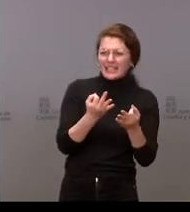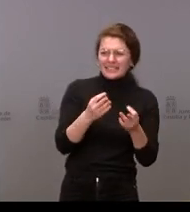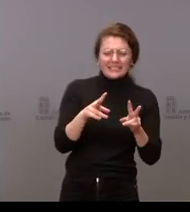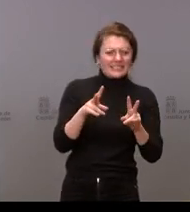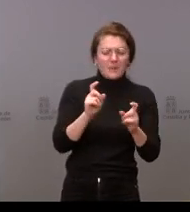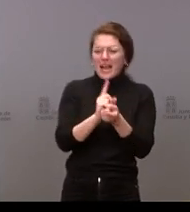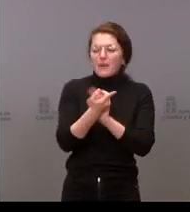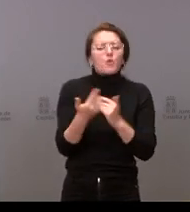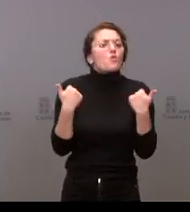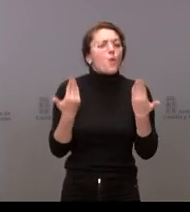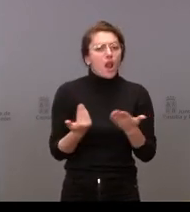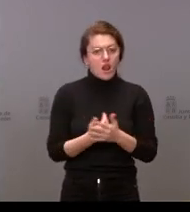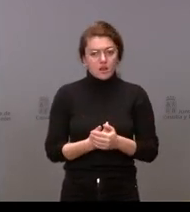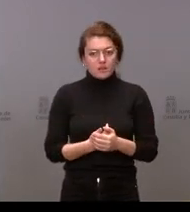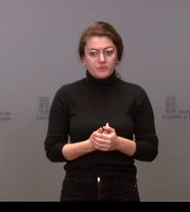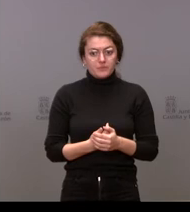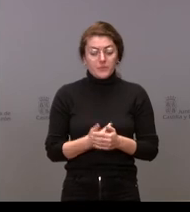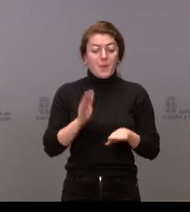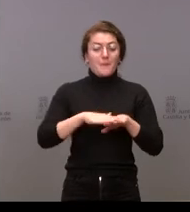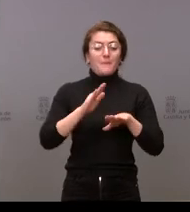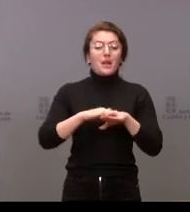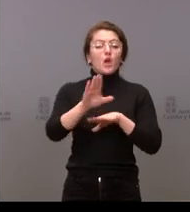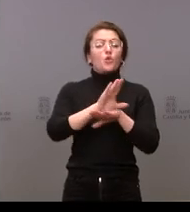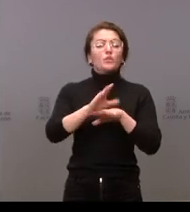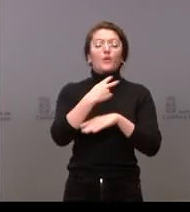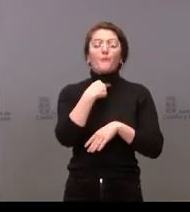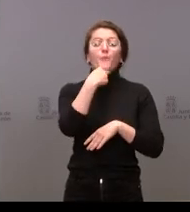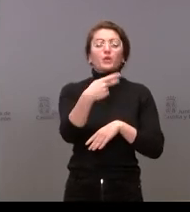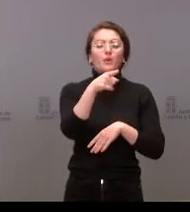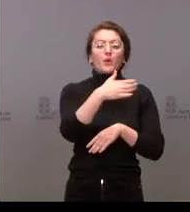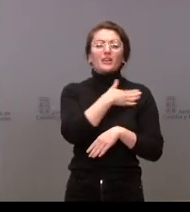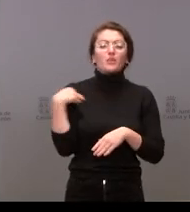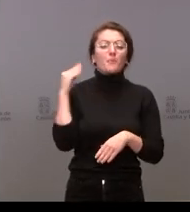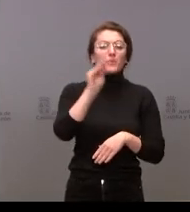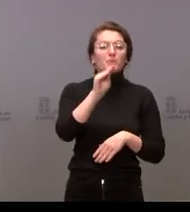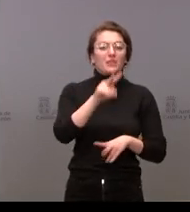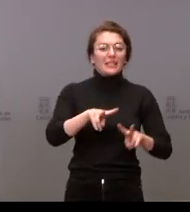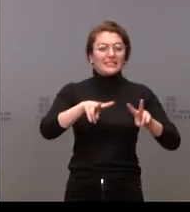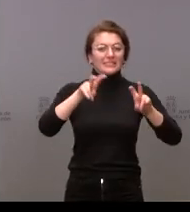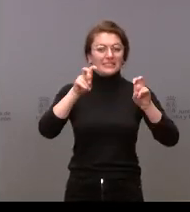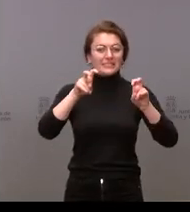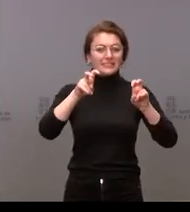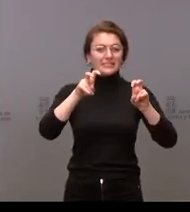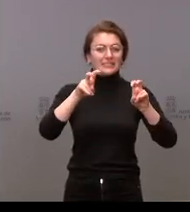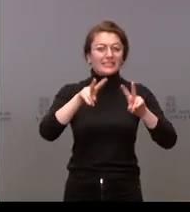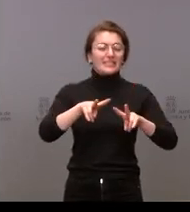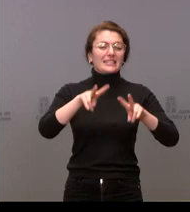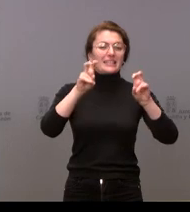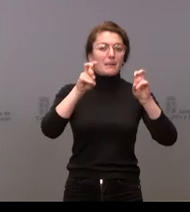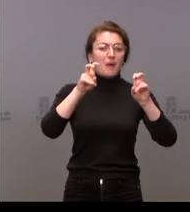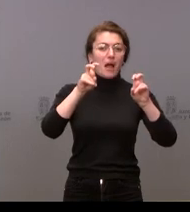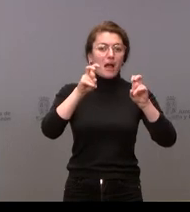cambiado para el consejero portavoz de quería preguntar por el de emprendimiento aeroespacial y el